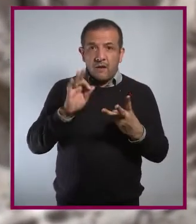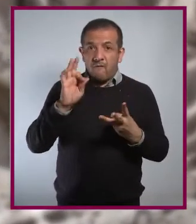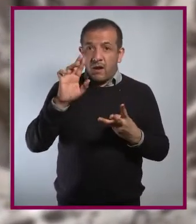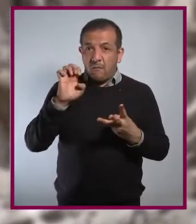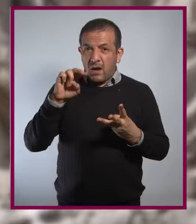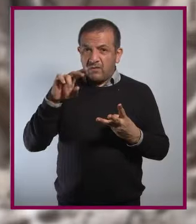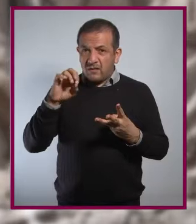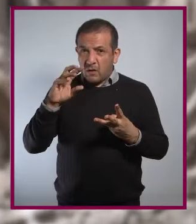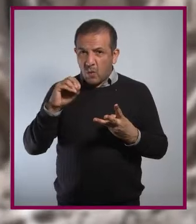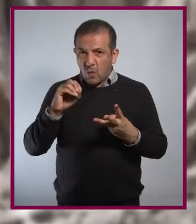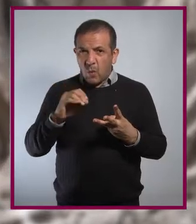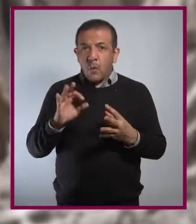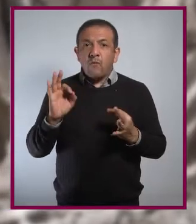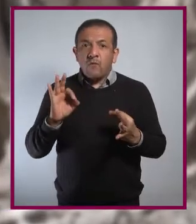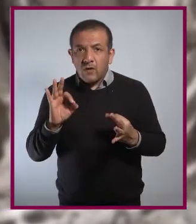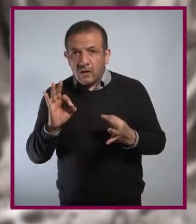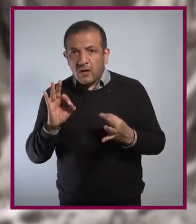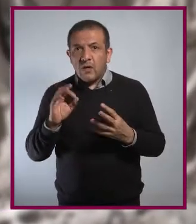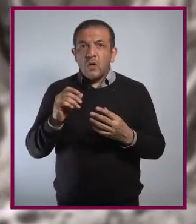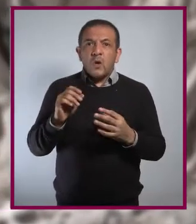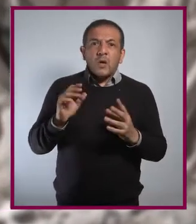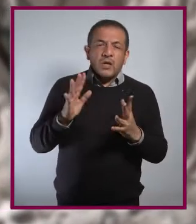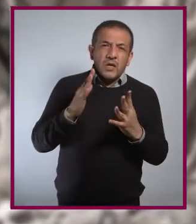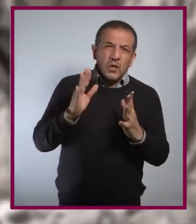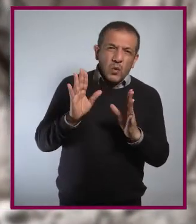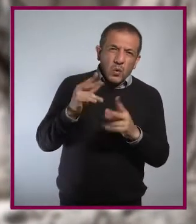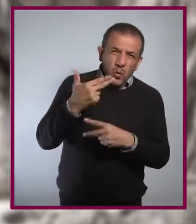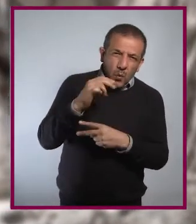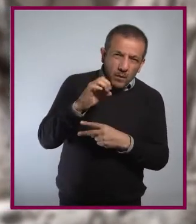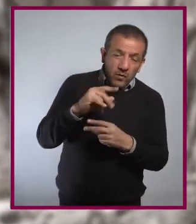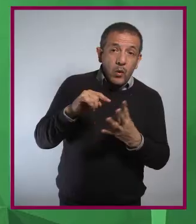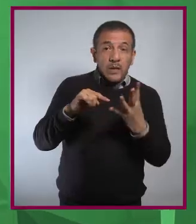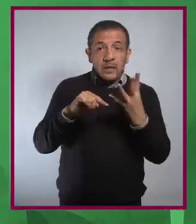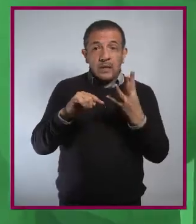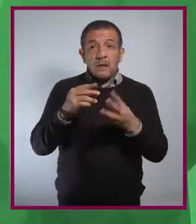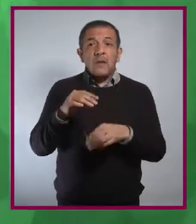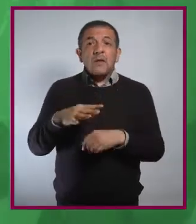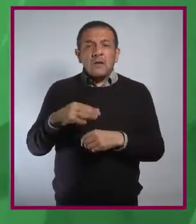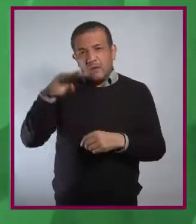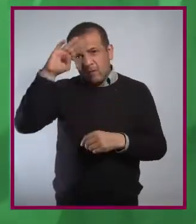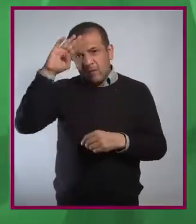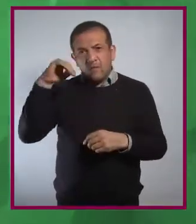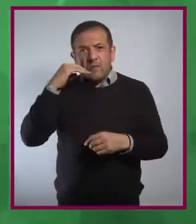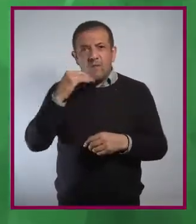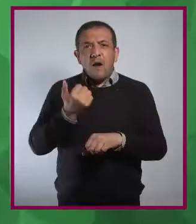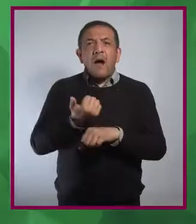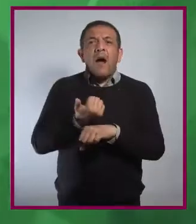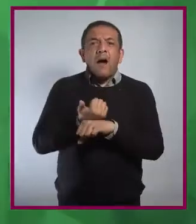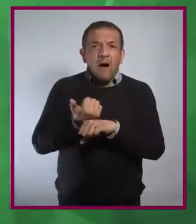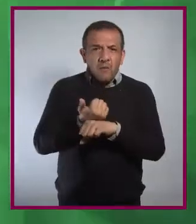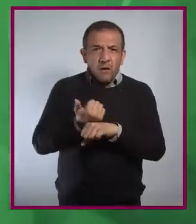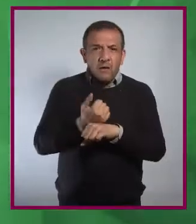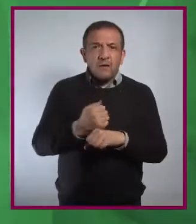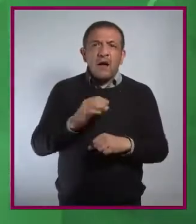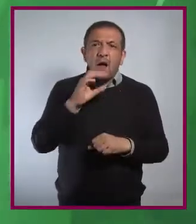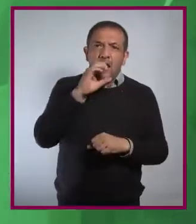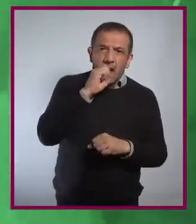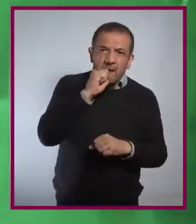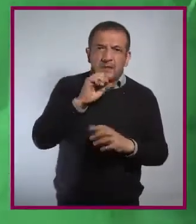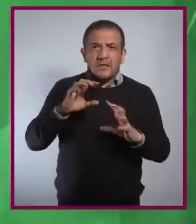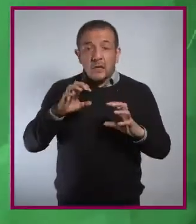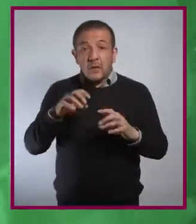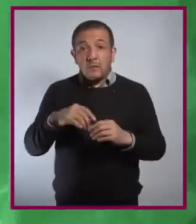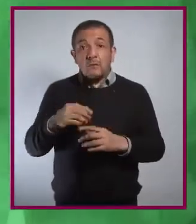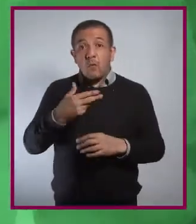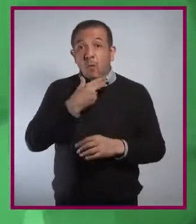húmedo. Y el de la bilis amarilla, caliente seco. Hipócrates creía que podía tratar